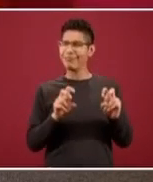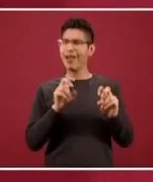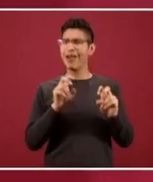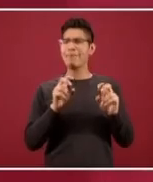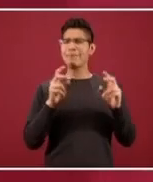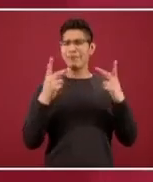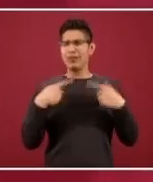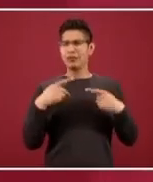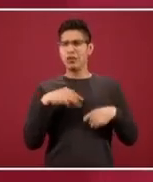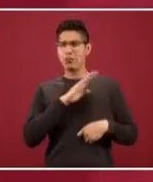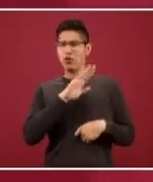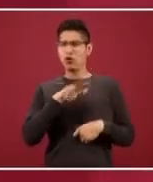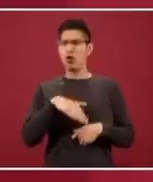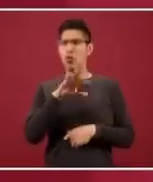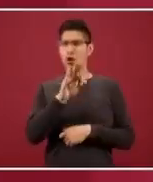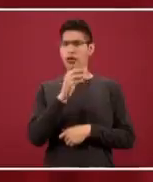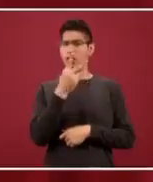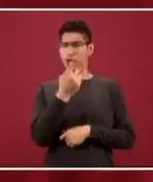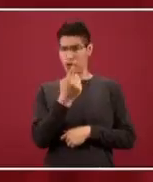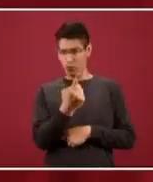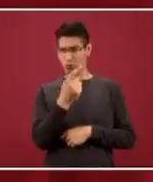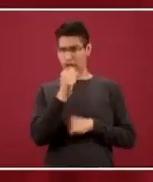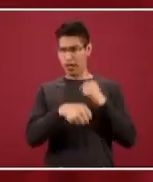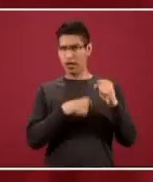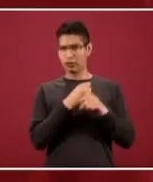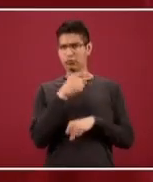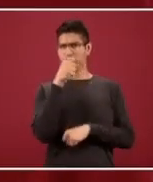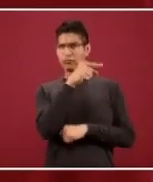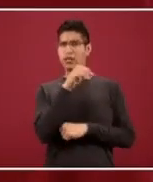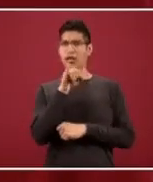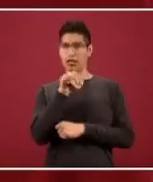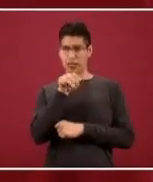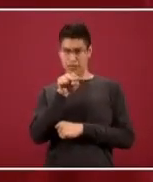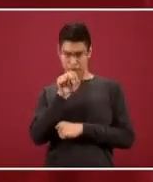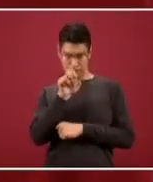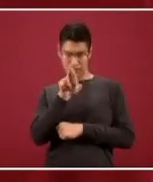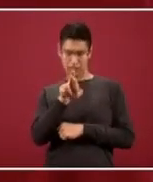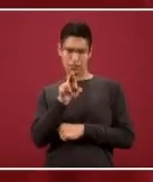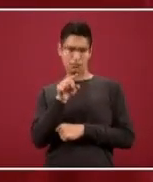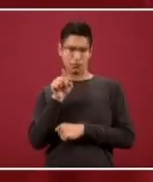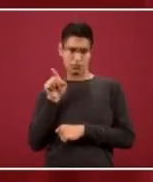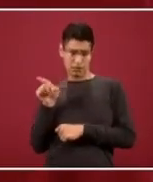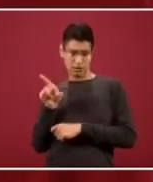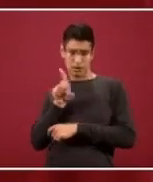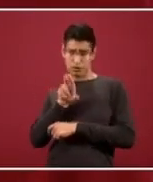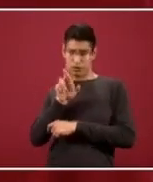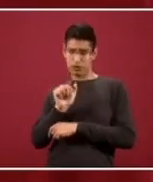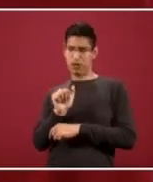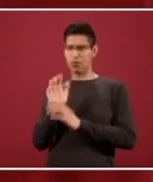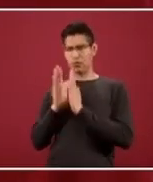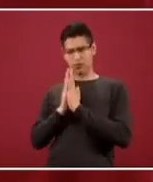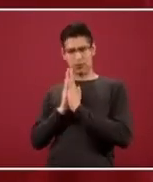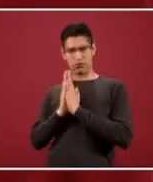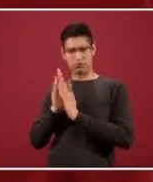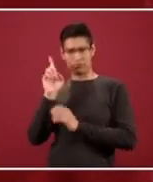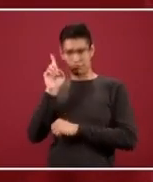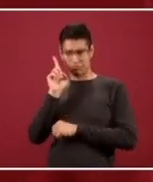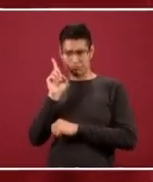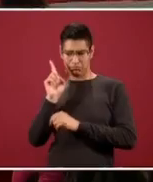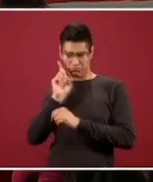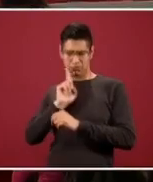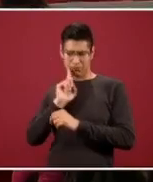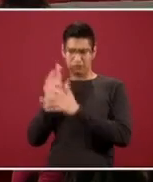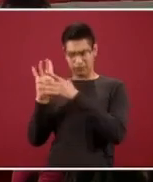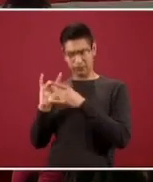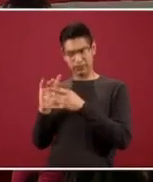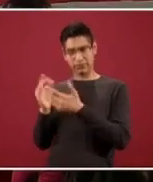INER, no sé si la doctora tiene datos, si aún no se ha Porque nos dijeron definido. que en 24 horas iban